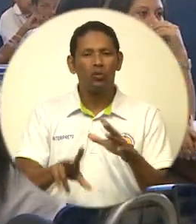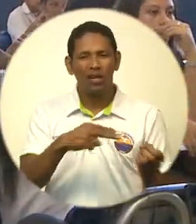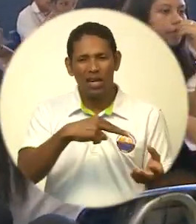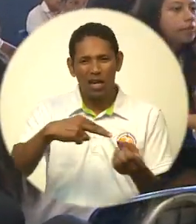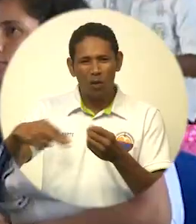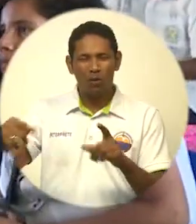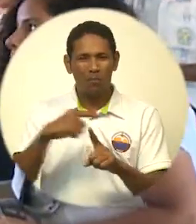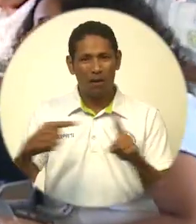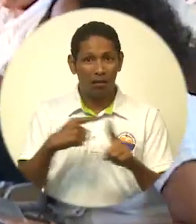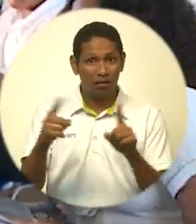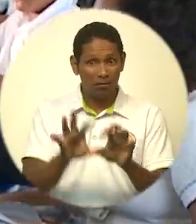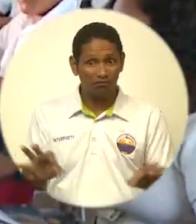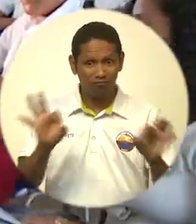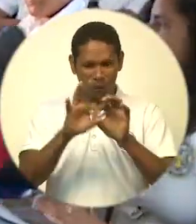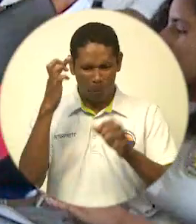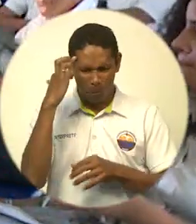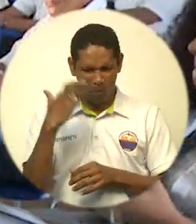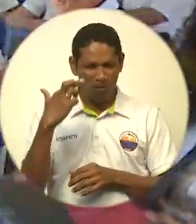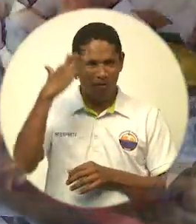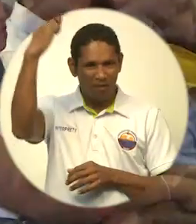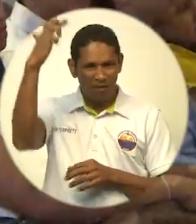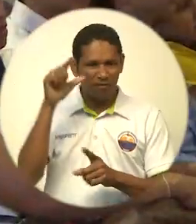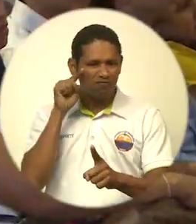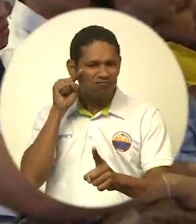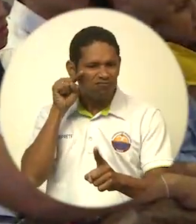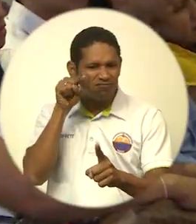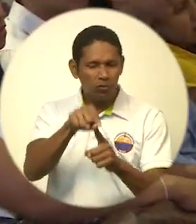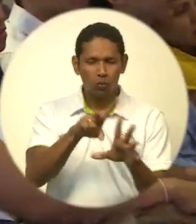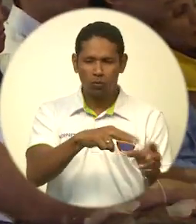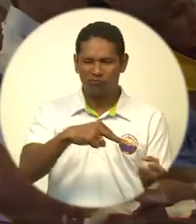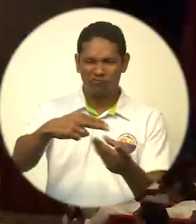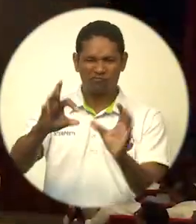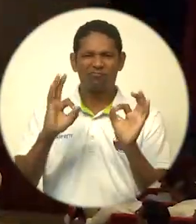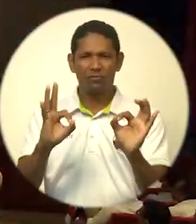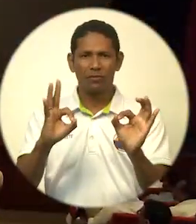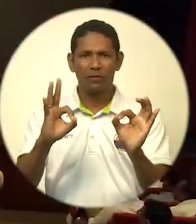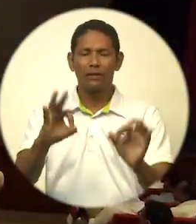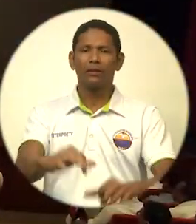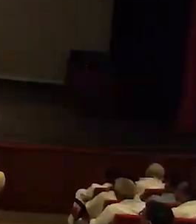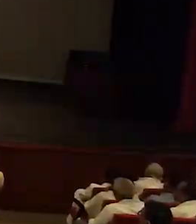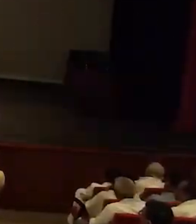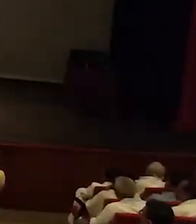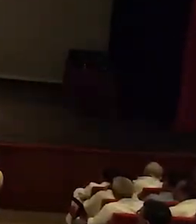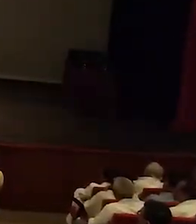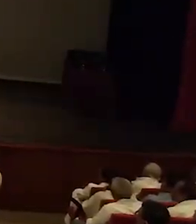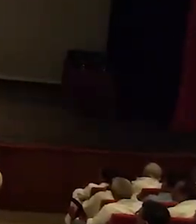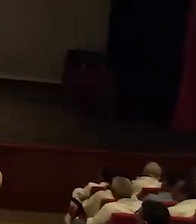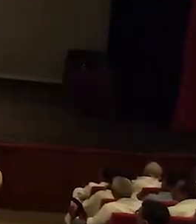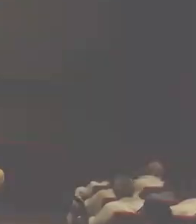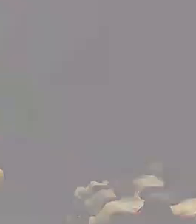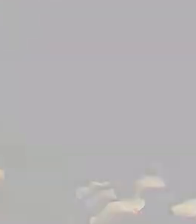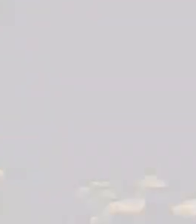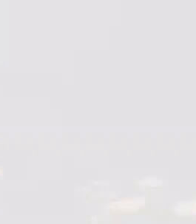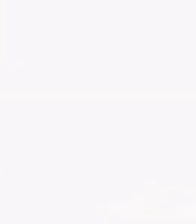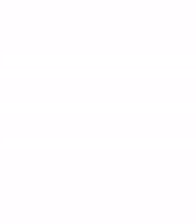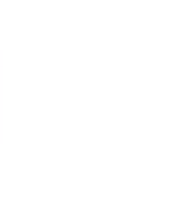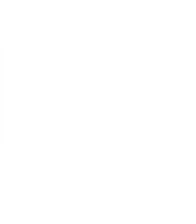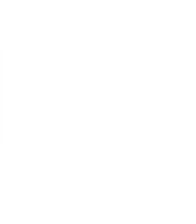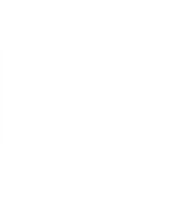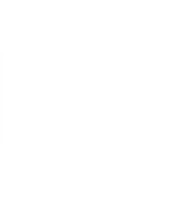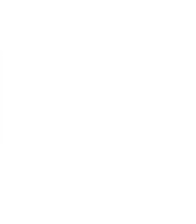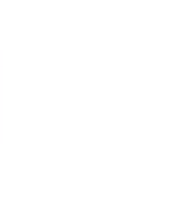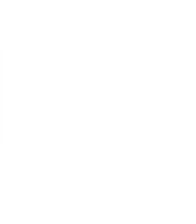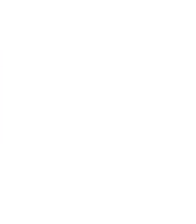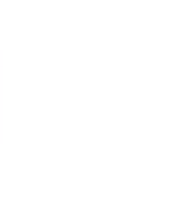de educación básica y media, además de la formación y perfeccionamiento profesional de aquellos que ejercen la educación.